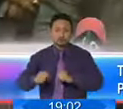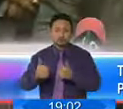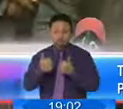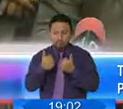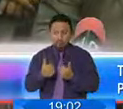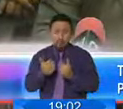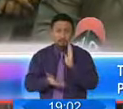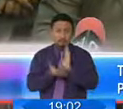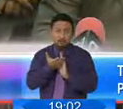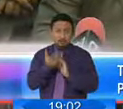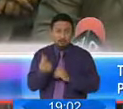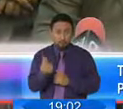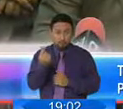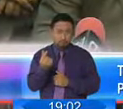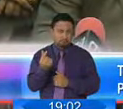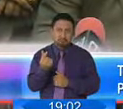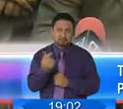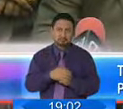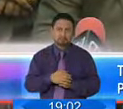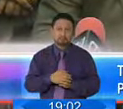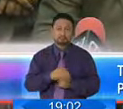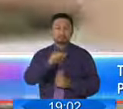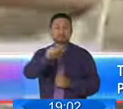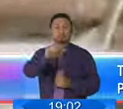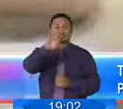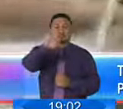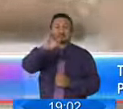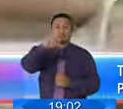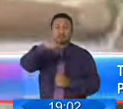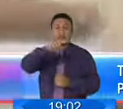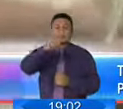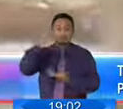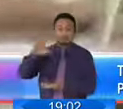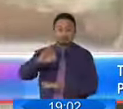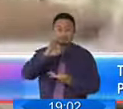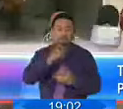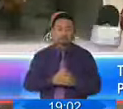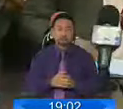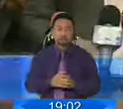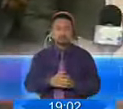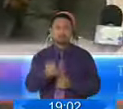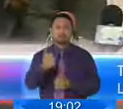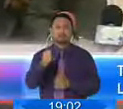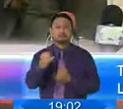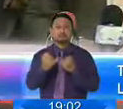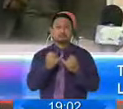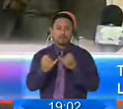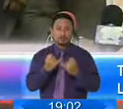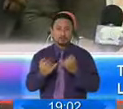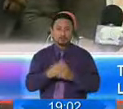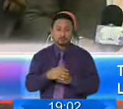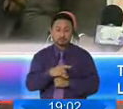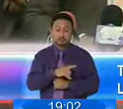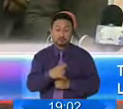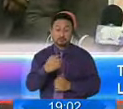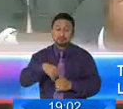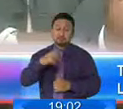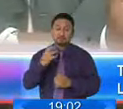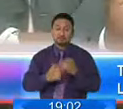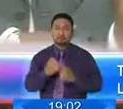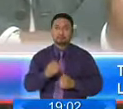Abel Gómez, representante de los transportistas, argumenta que el impuesto de 10 centavos agudiza la